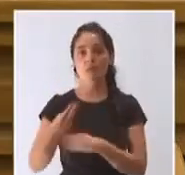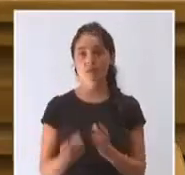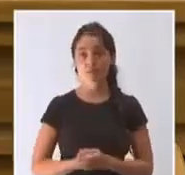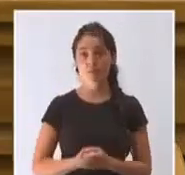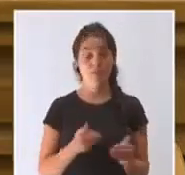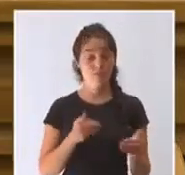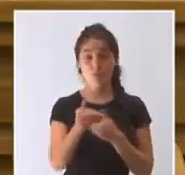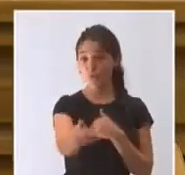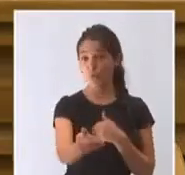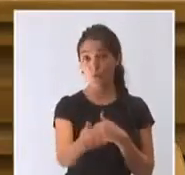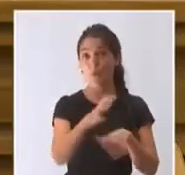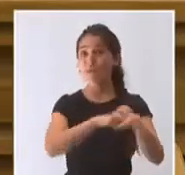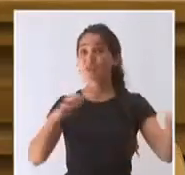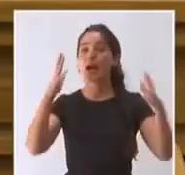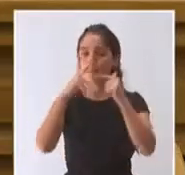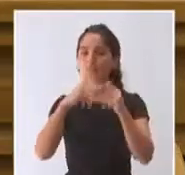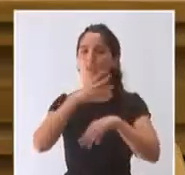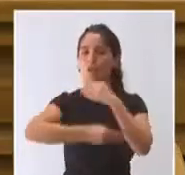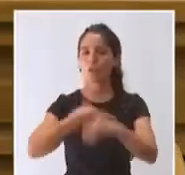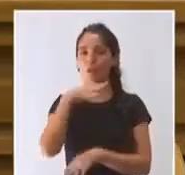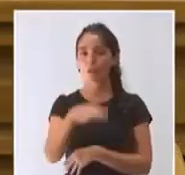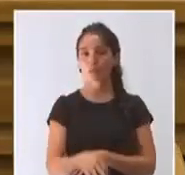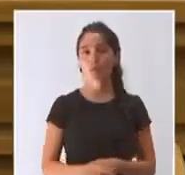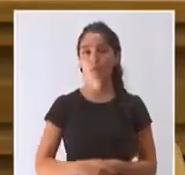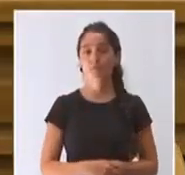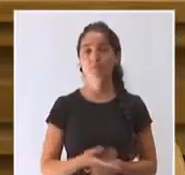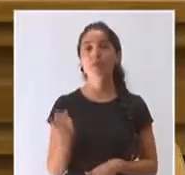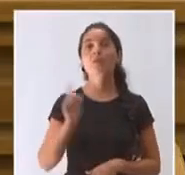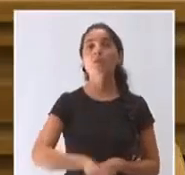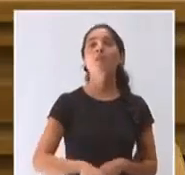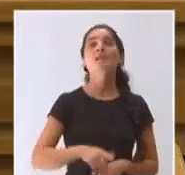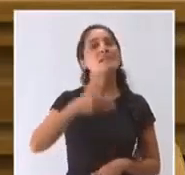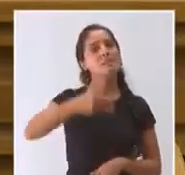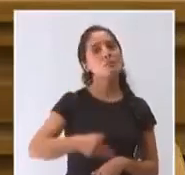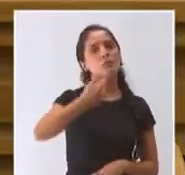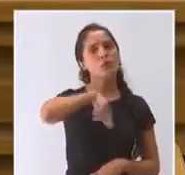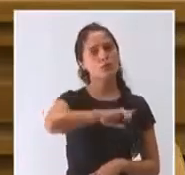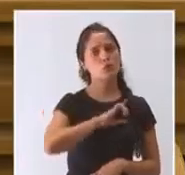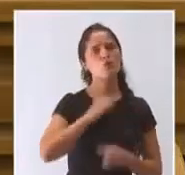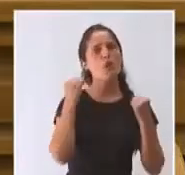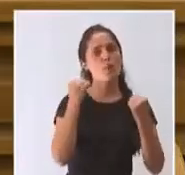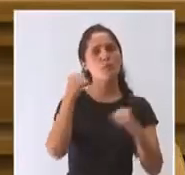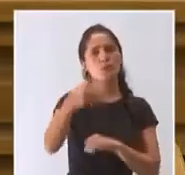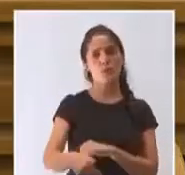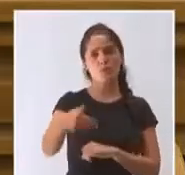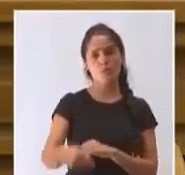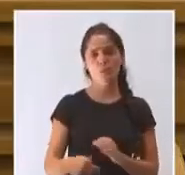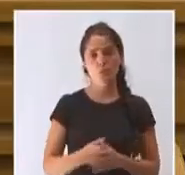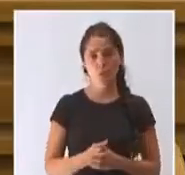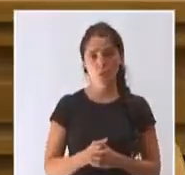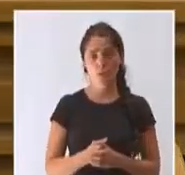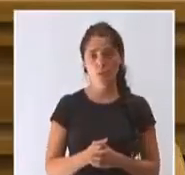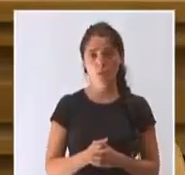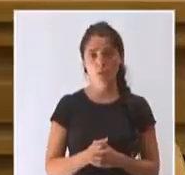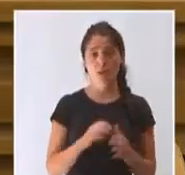y lo importante es que somos una enorme potencia también en el ámbito claro tenemos la complejidad del territorio pero somos una enorme potencia en